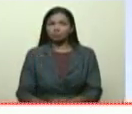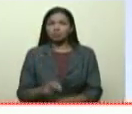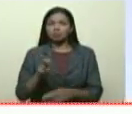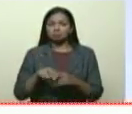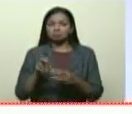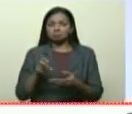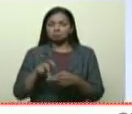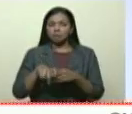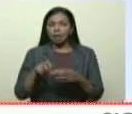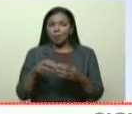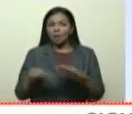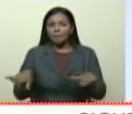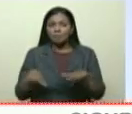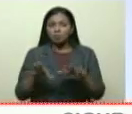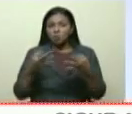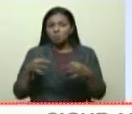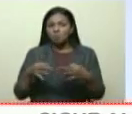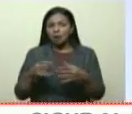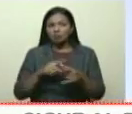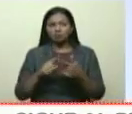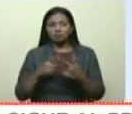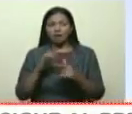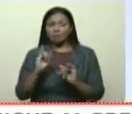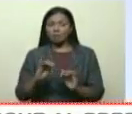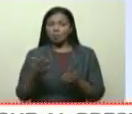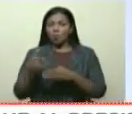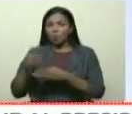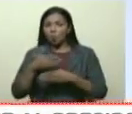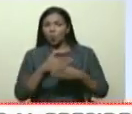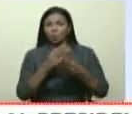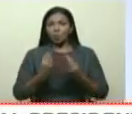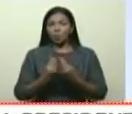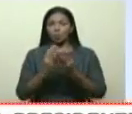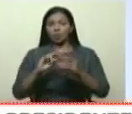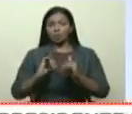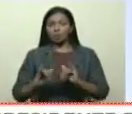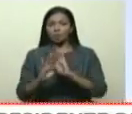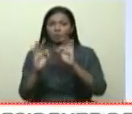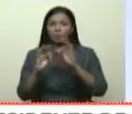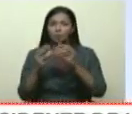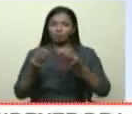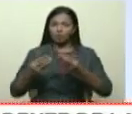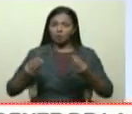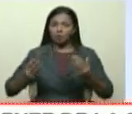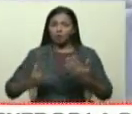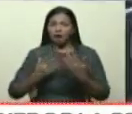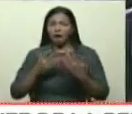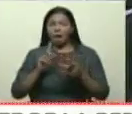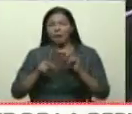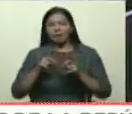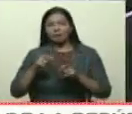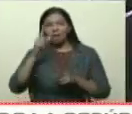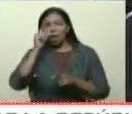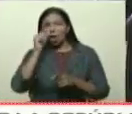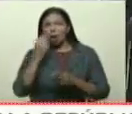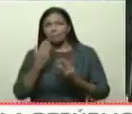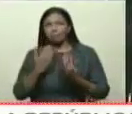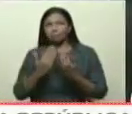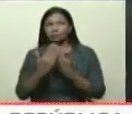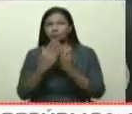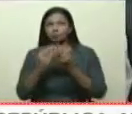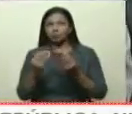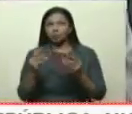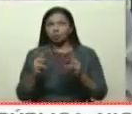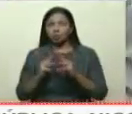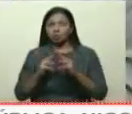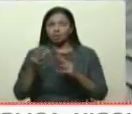ahí, bueno, compartíamos con él. Quizás es uno de los hombres junto a Alfredo Escalante que más